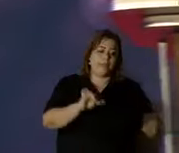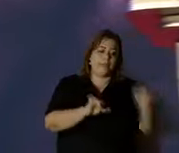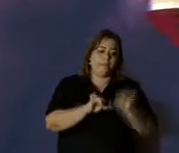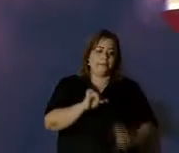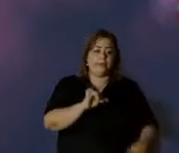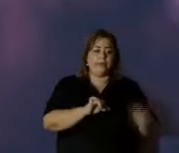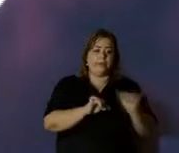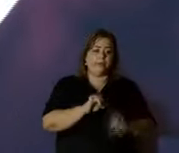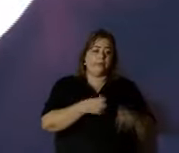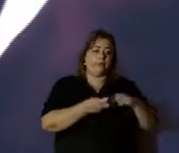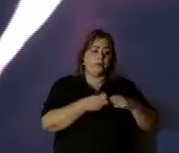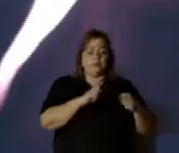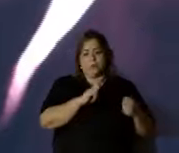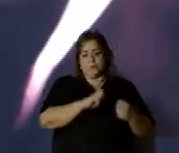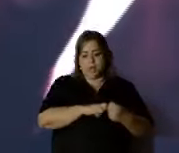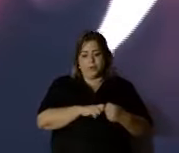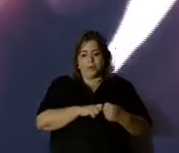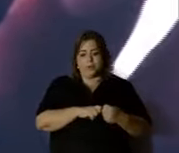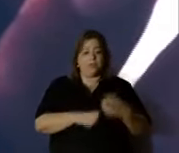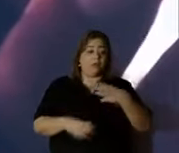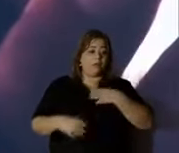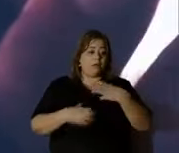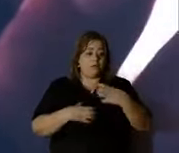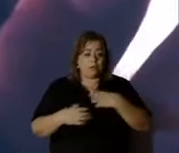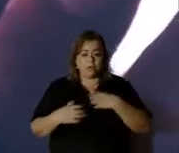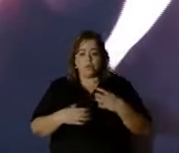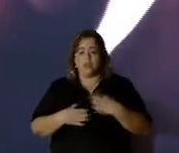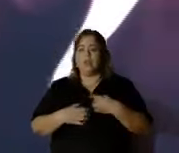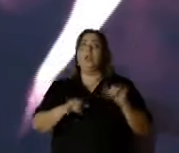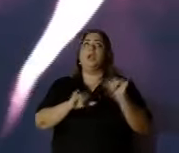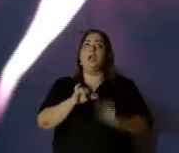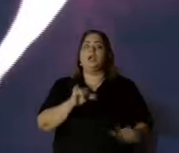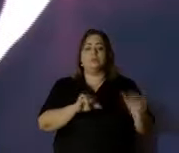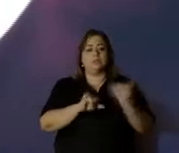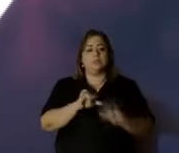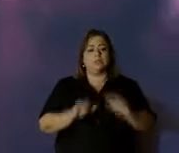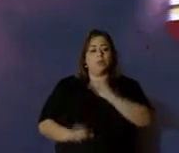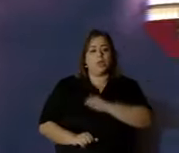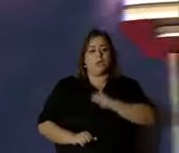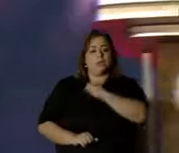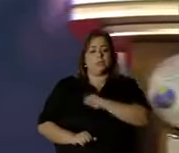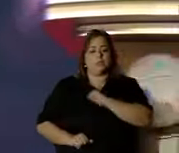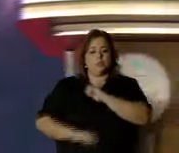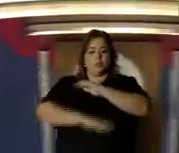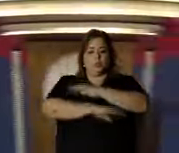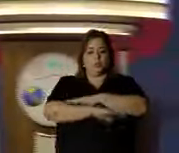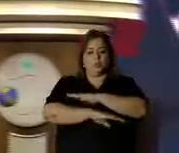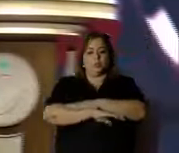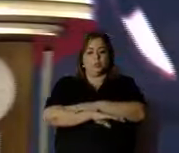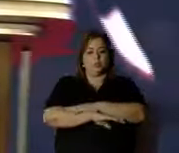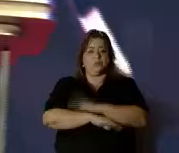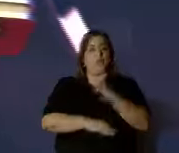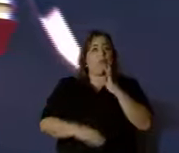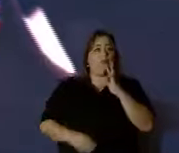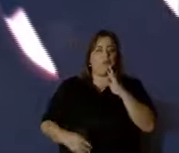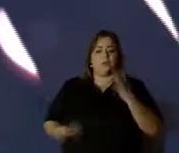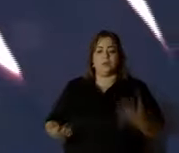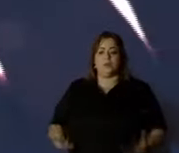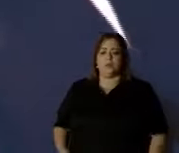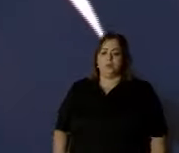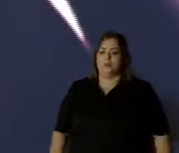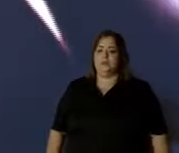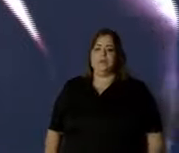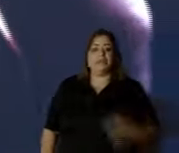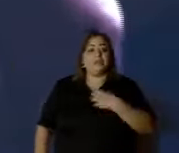¿Cómo está? Pues no te he visto. Ay, pastora, usted no sabe las batallas. No sabe,